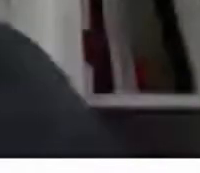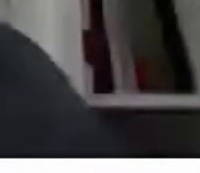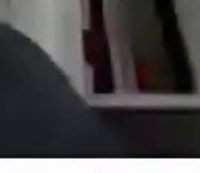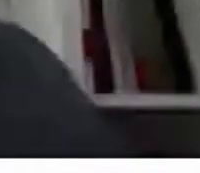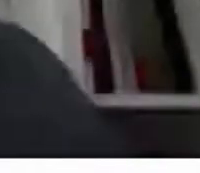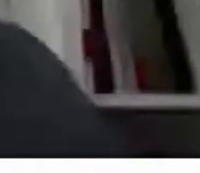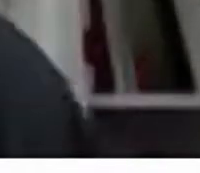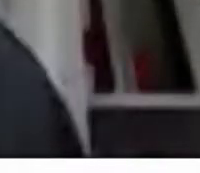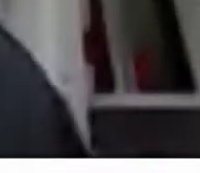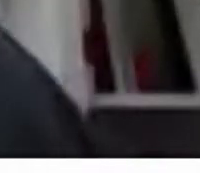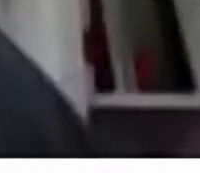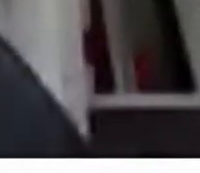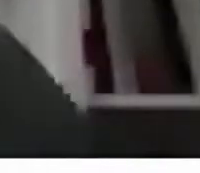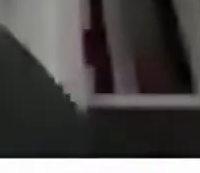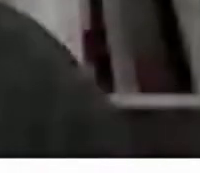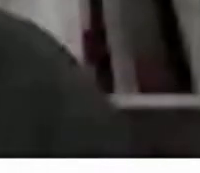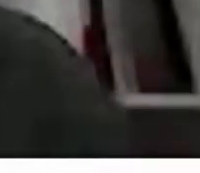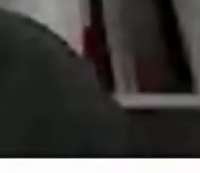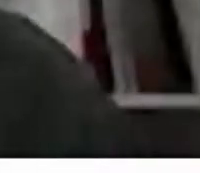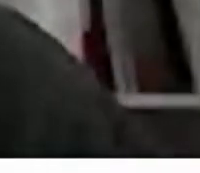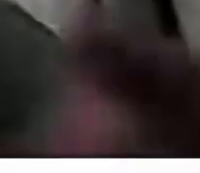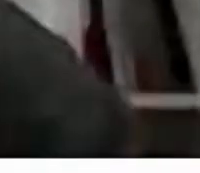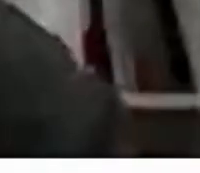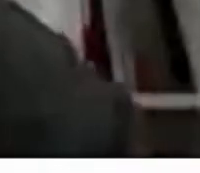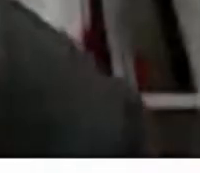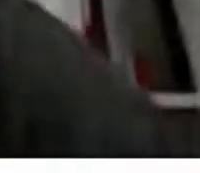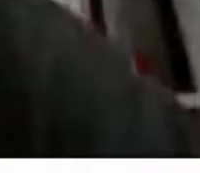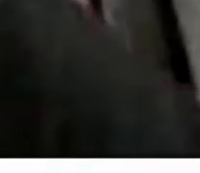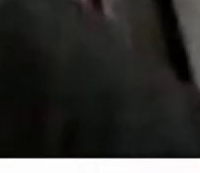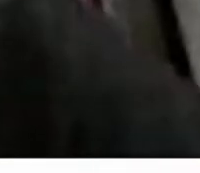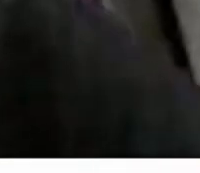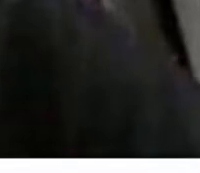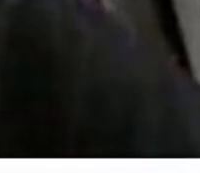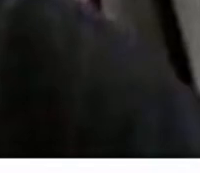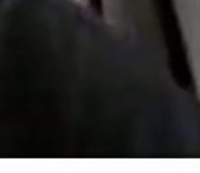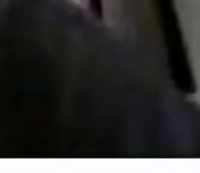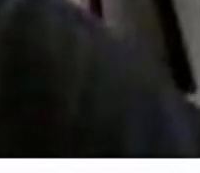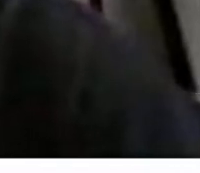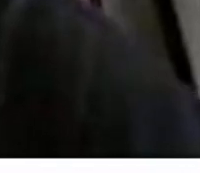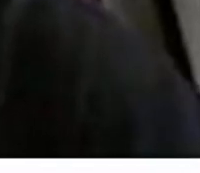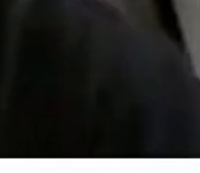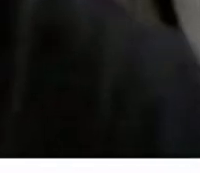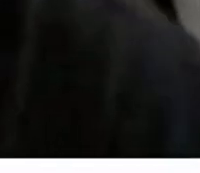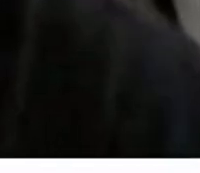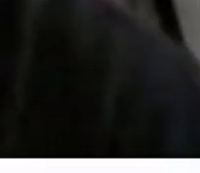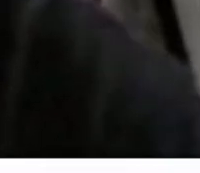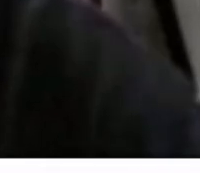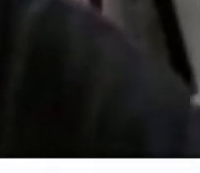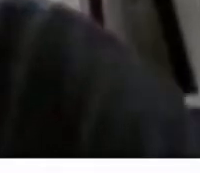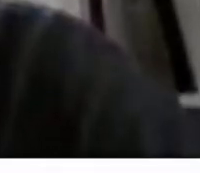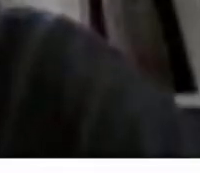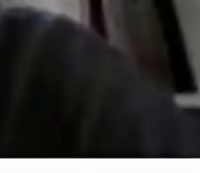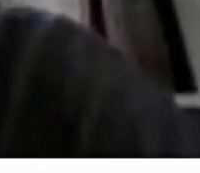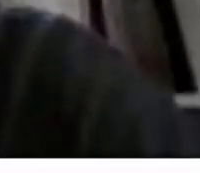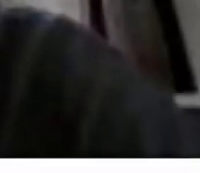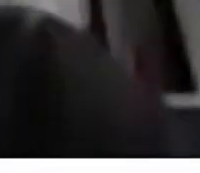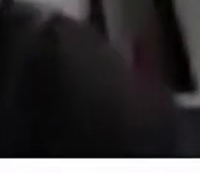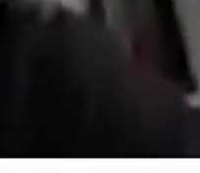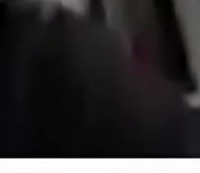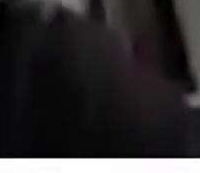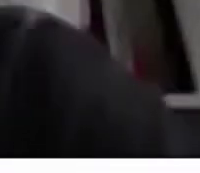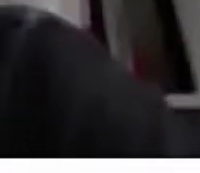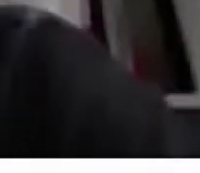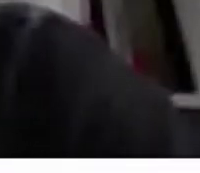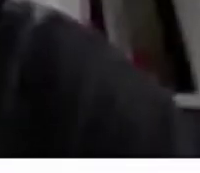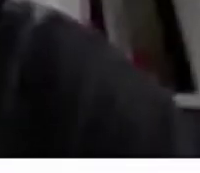santafesinos, argentinos, en vez de apostar a la producción, apuesten a la especulación. Y con esto termino. El tema inflacionario es uno de los